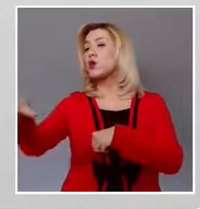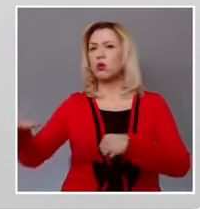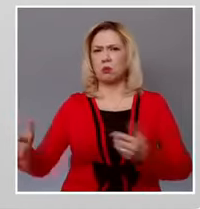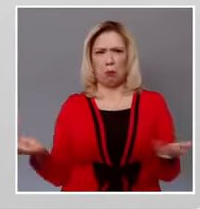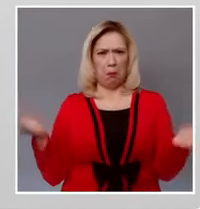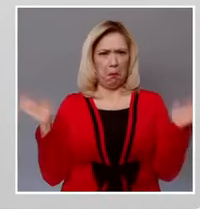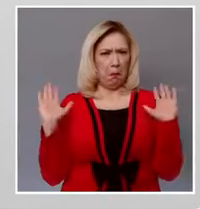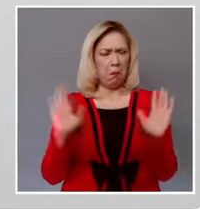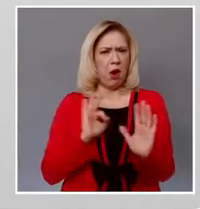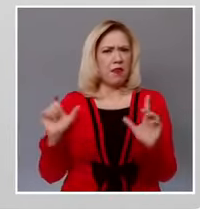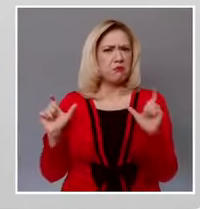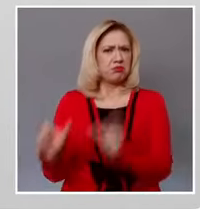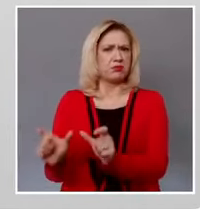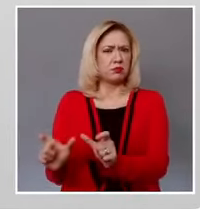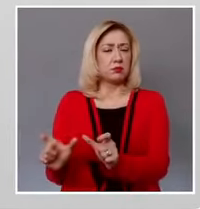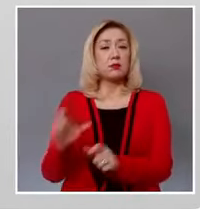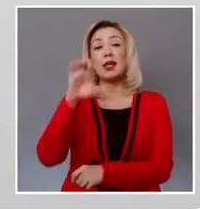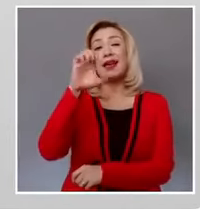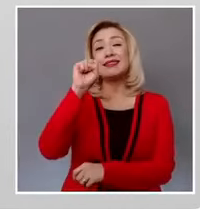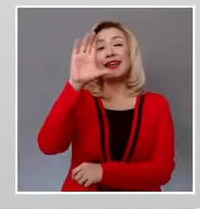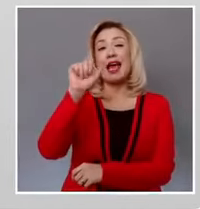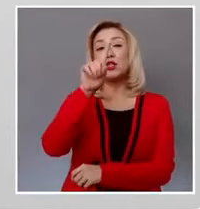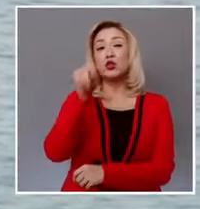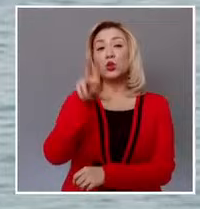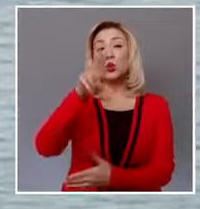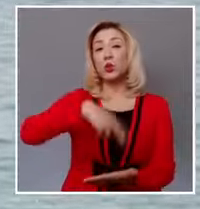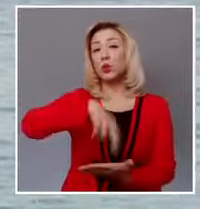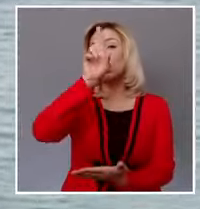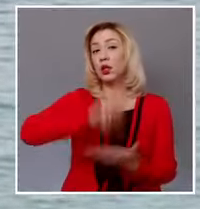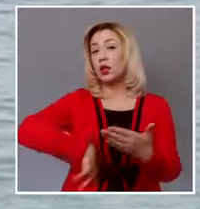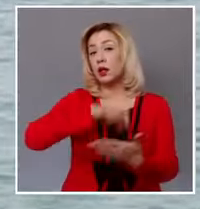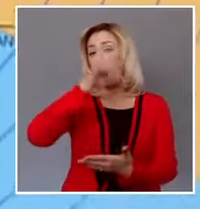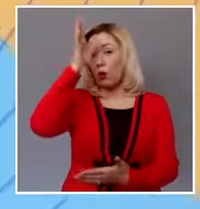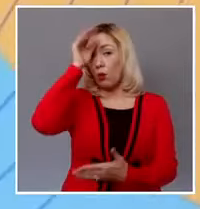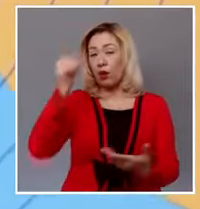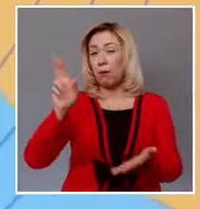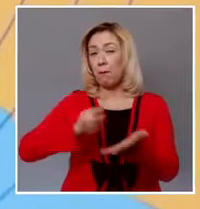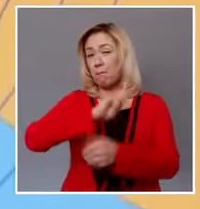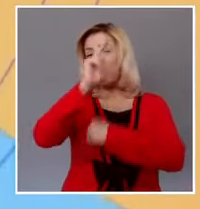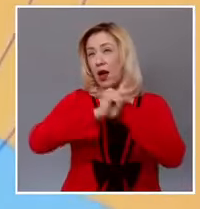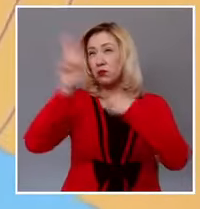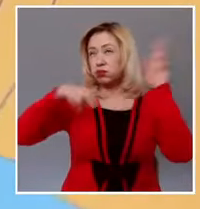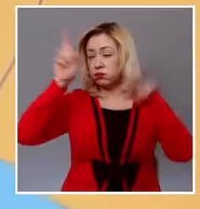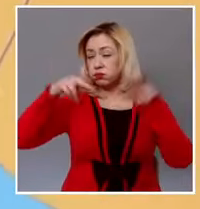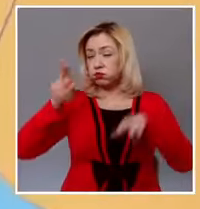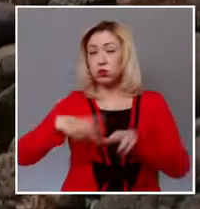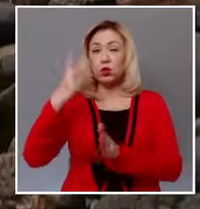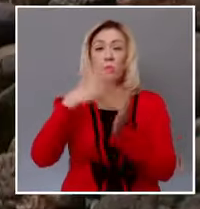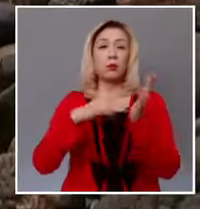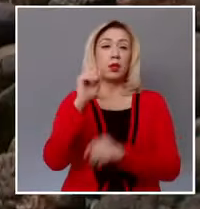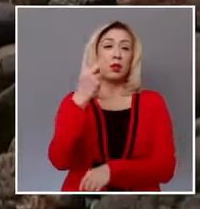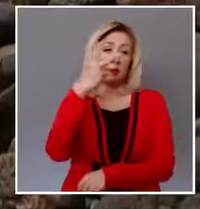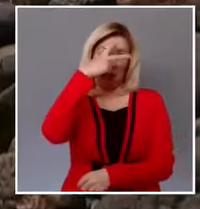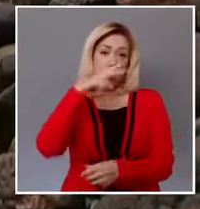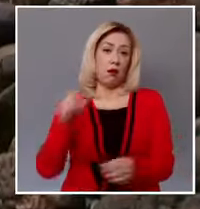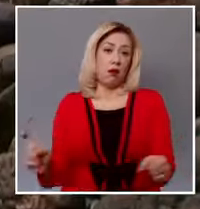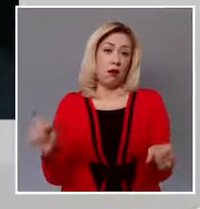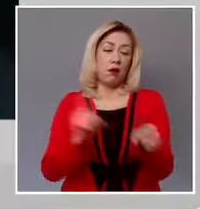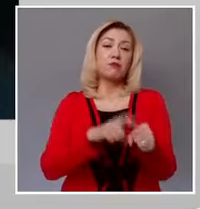de Escazú, ratificado por México desde 2021, establece la obligación de facilitar el acceso a la justicia en materia